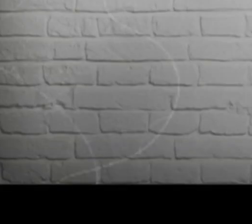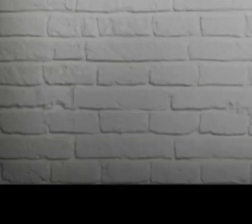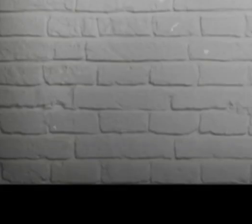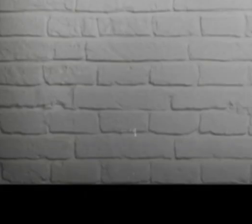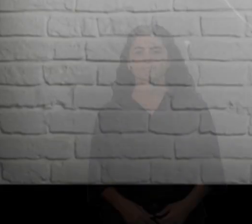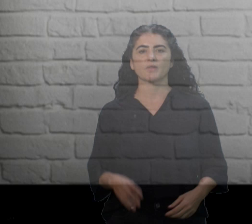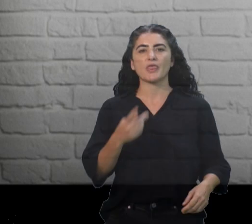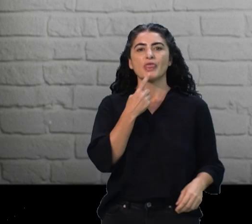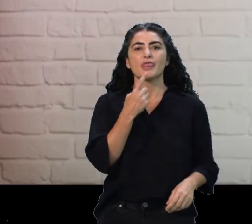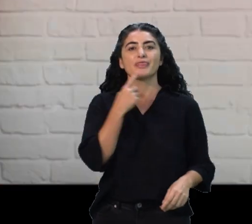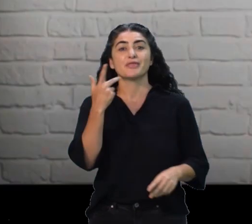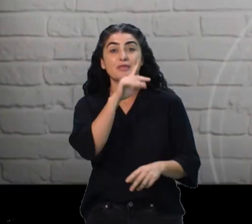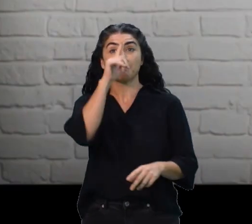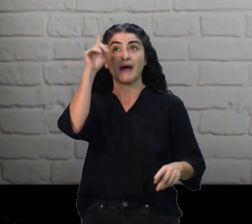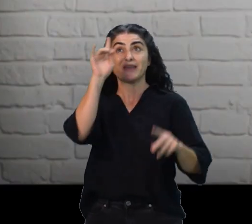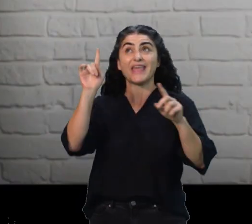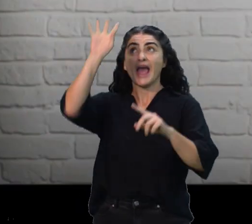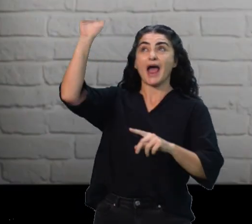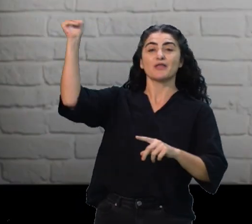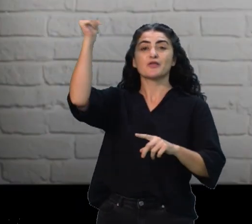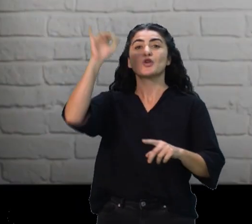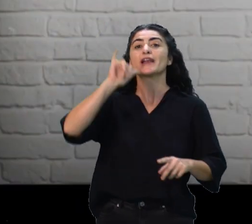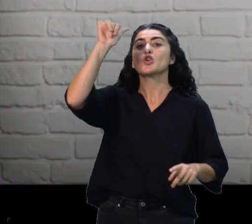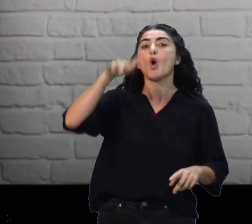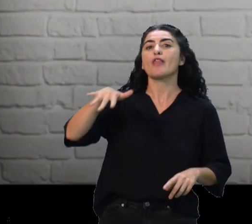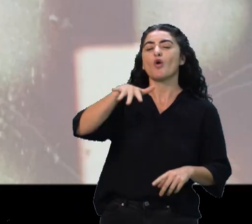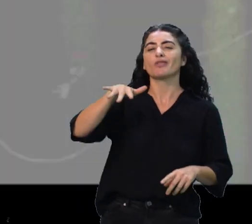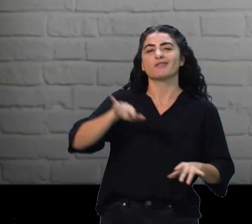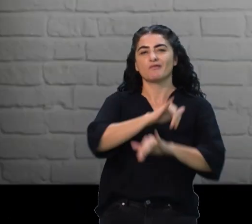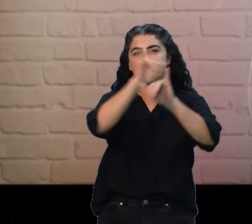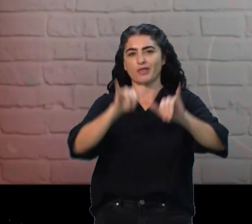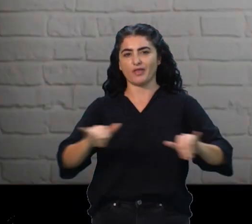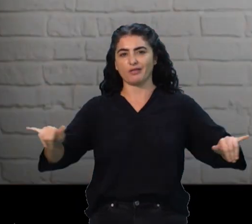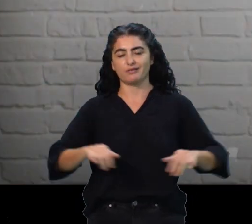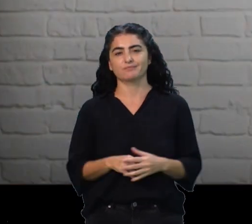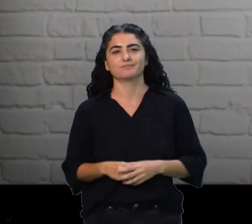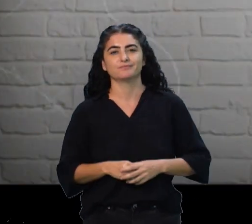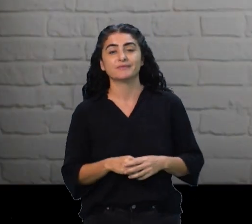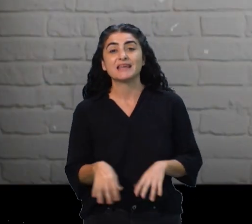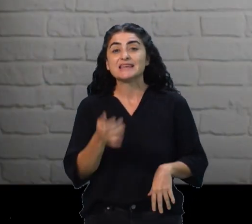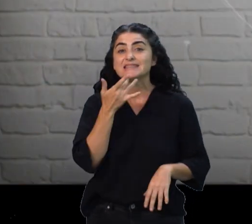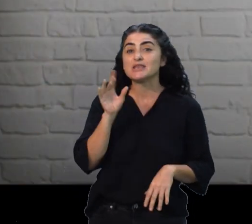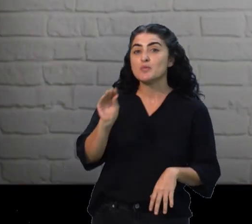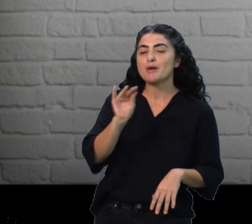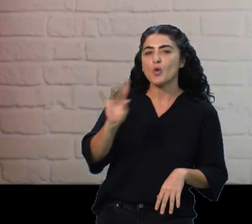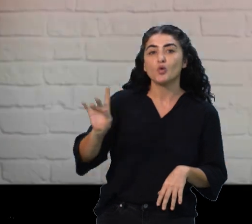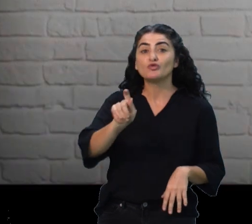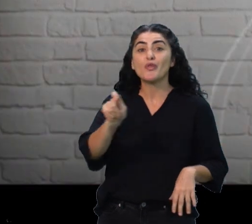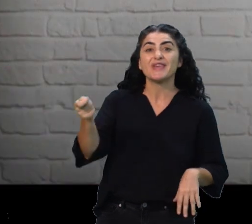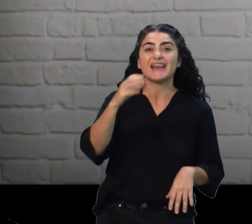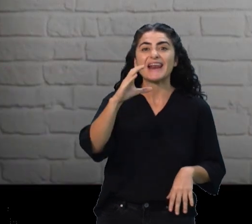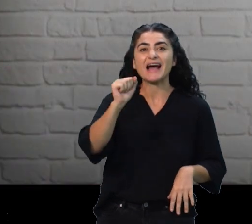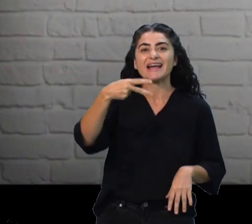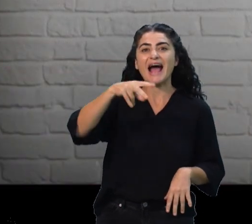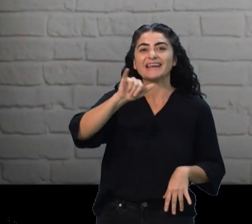dicen que de Madrid al cielo y de La Rioja A dónde a la felicidad si te digo cierra la canilla morrete